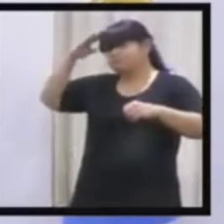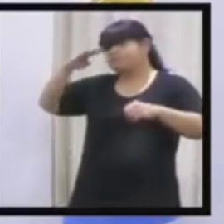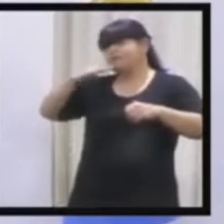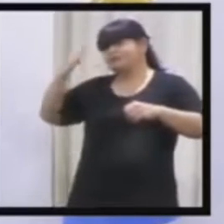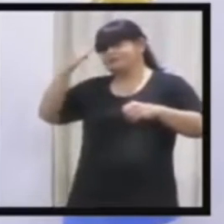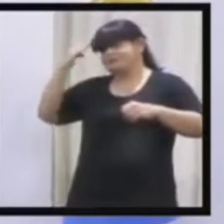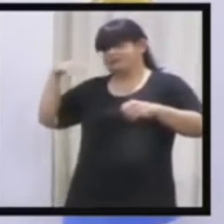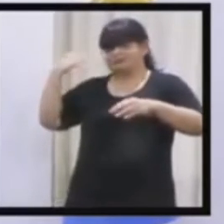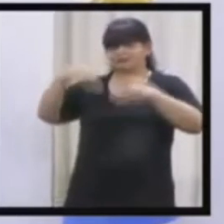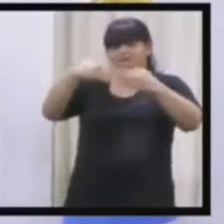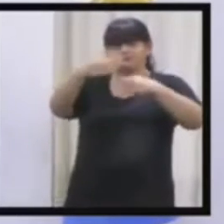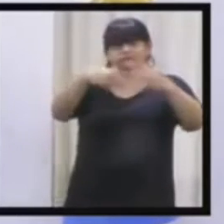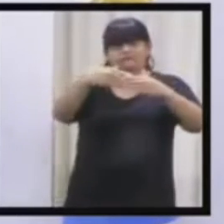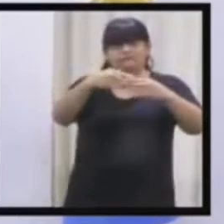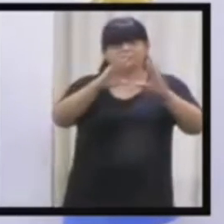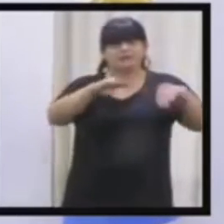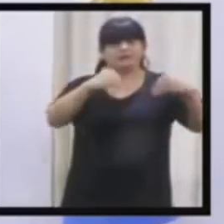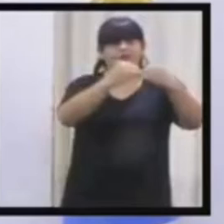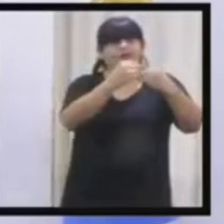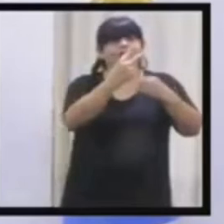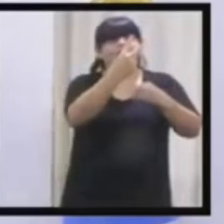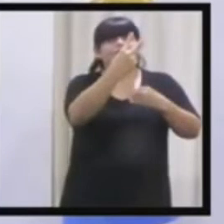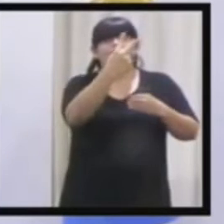correspondientes a 2.734 pacientes.